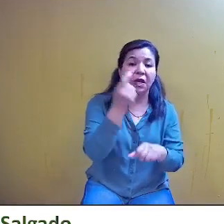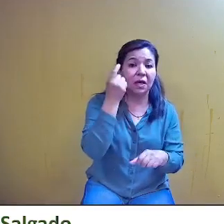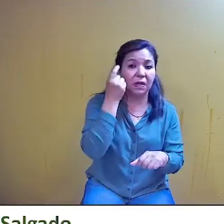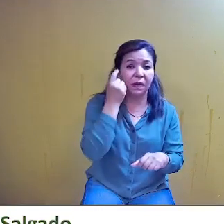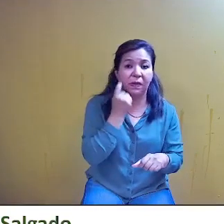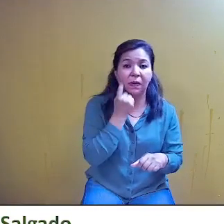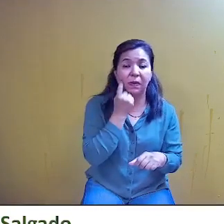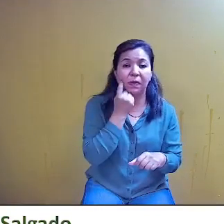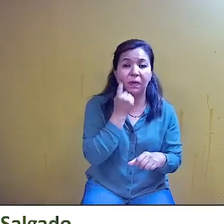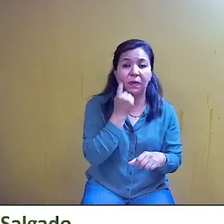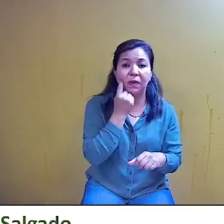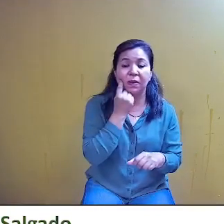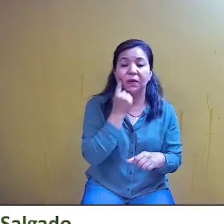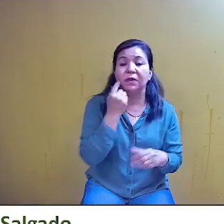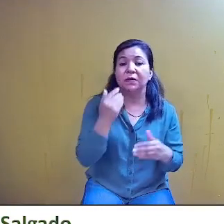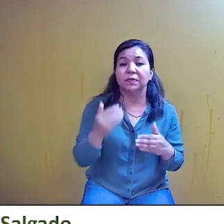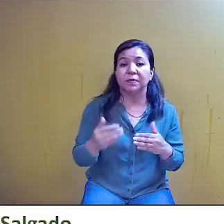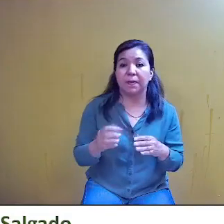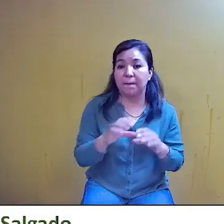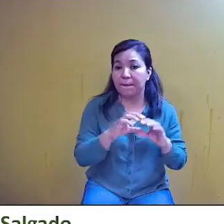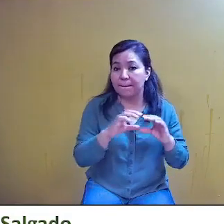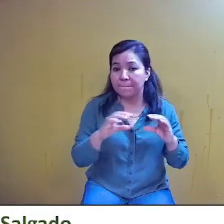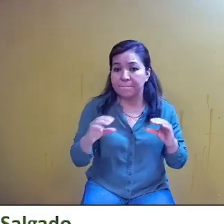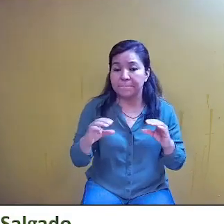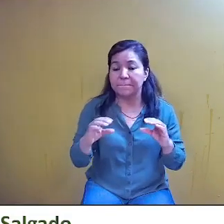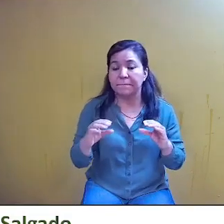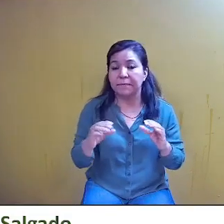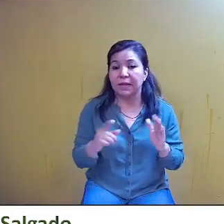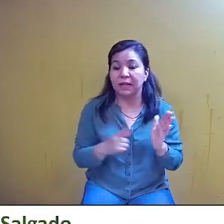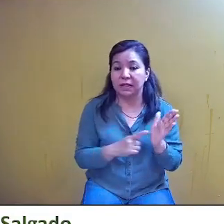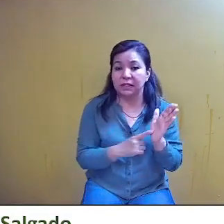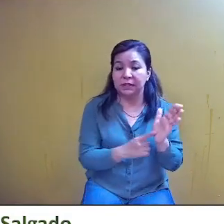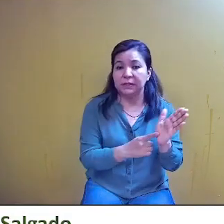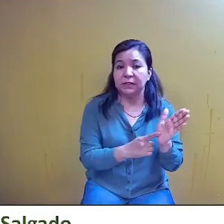las siguientes consideraciones de hechos.